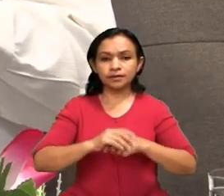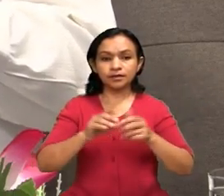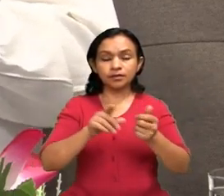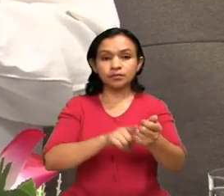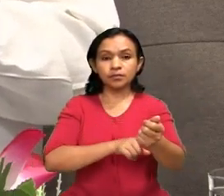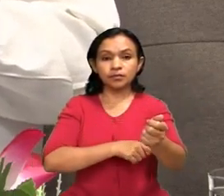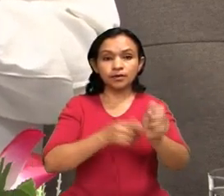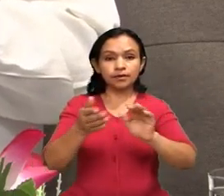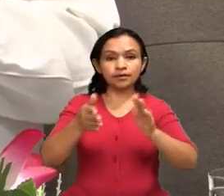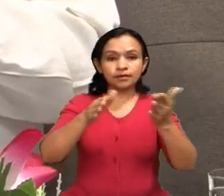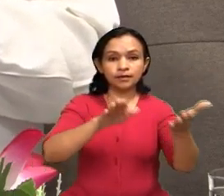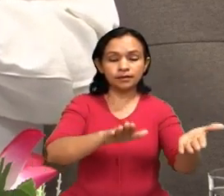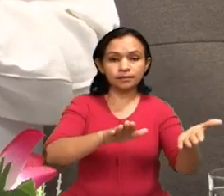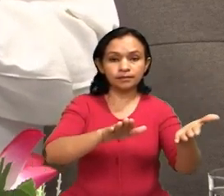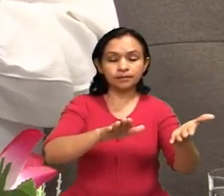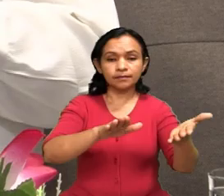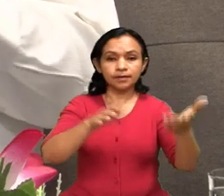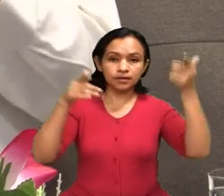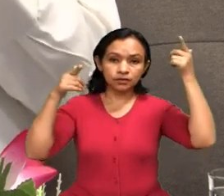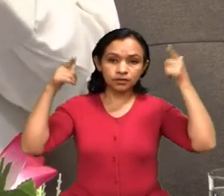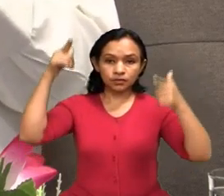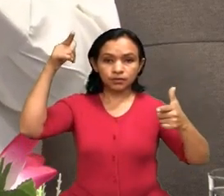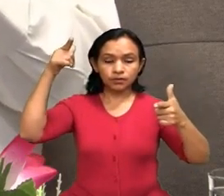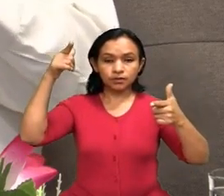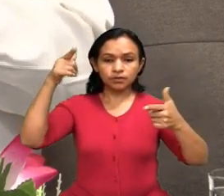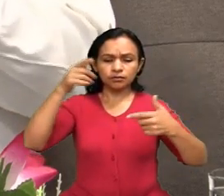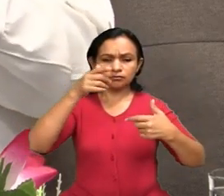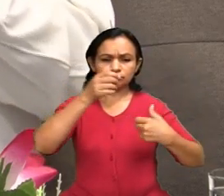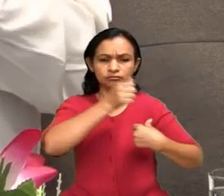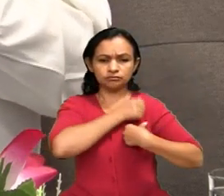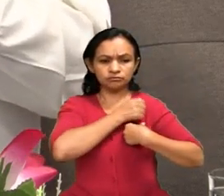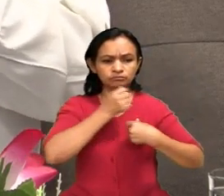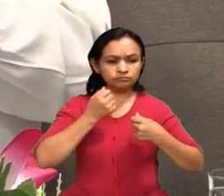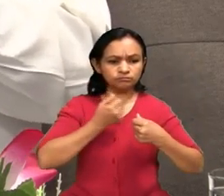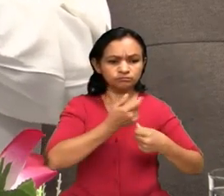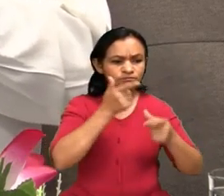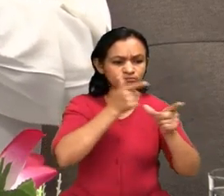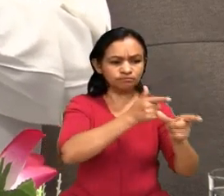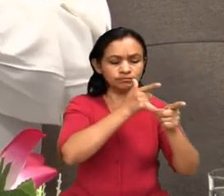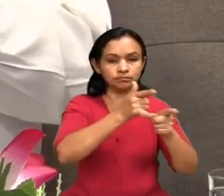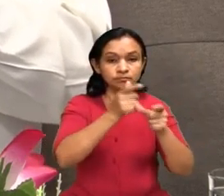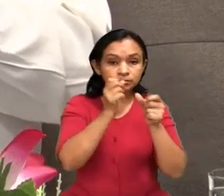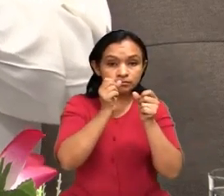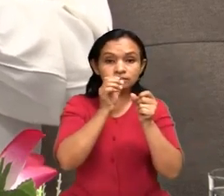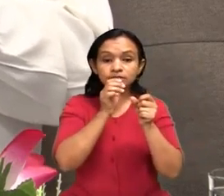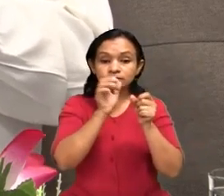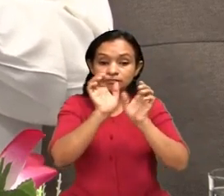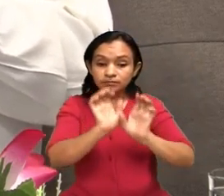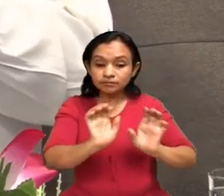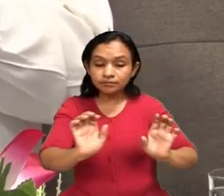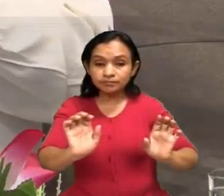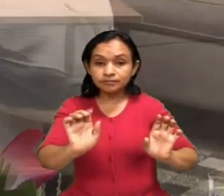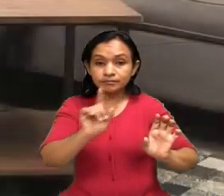Sandino, que van a atacar, y él logra huir. Él logra